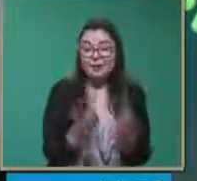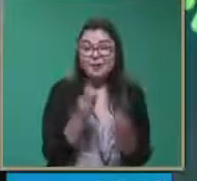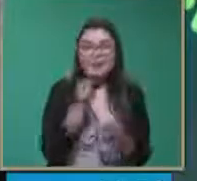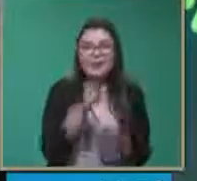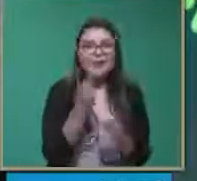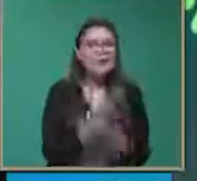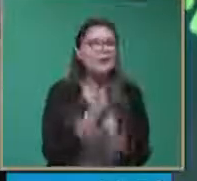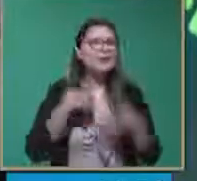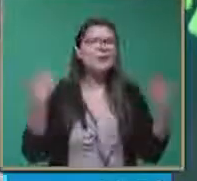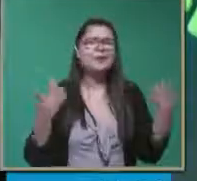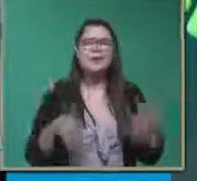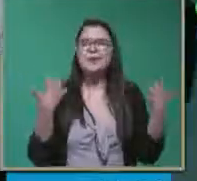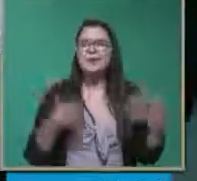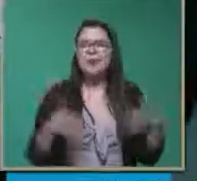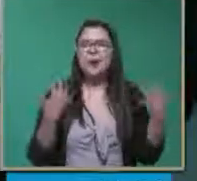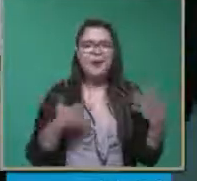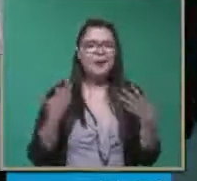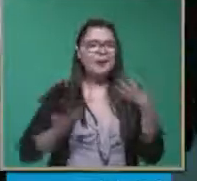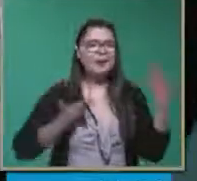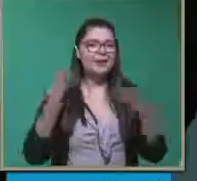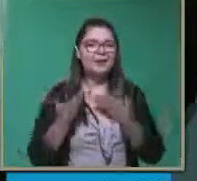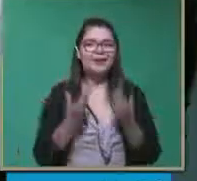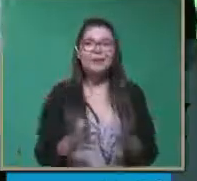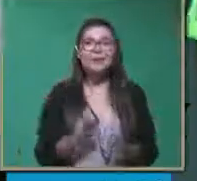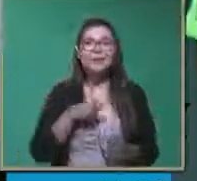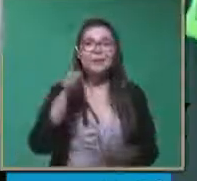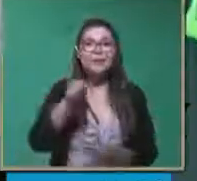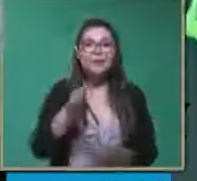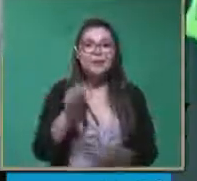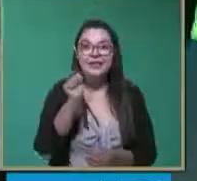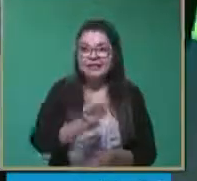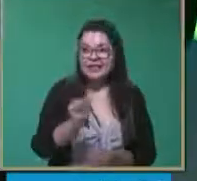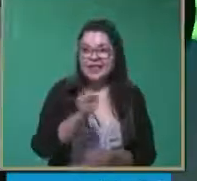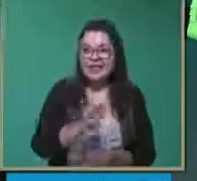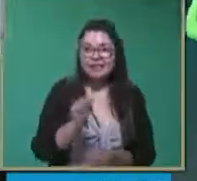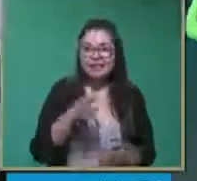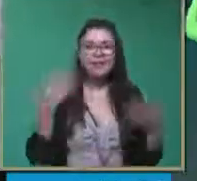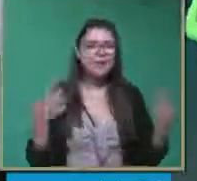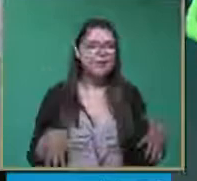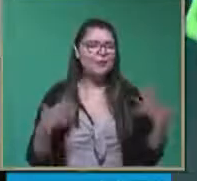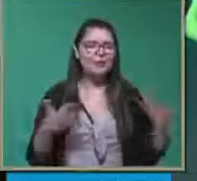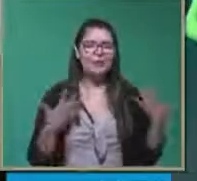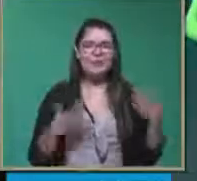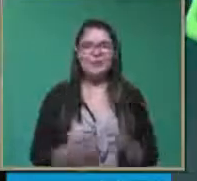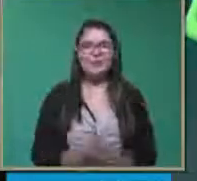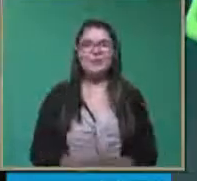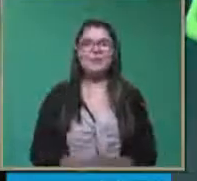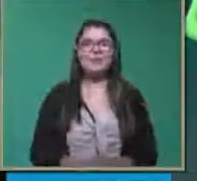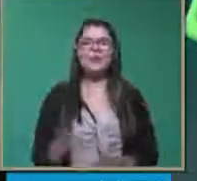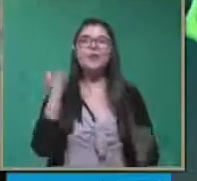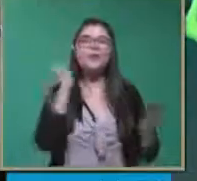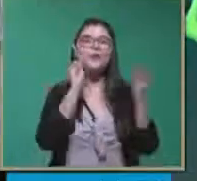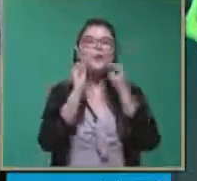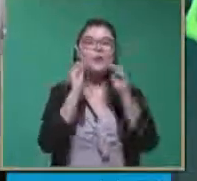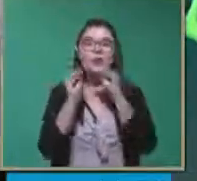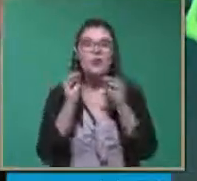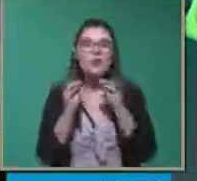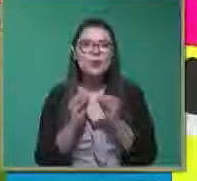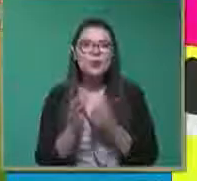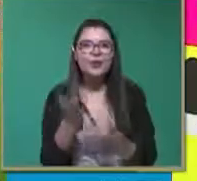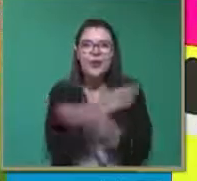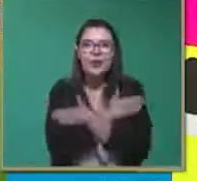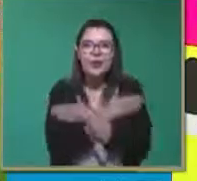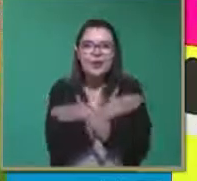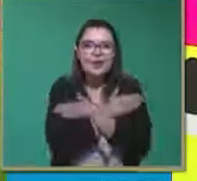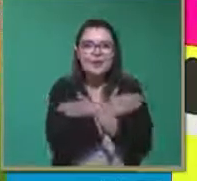diviertas bastante este sábado, que es el Día del Niño, y pues que te apapachen bastante. Te mandamos un beso, como dijo la maestra Marianela, y un abrazo.